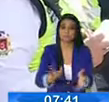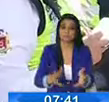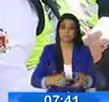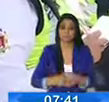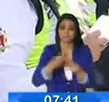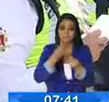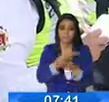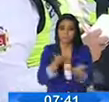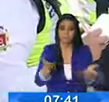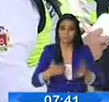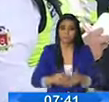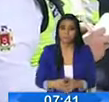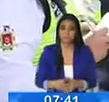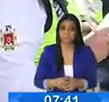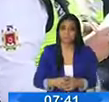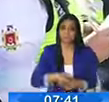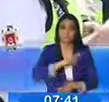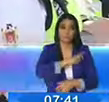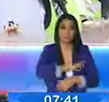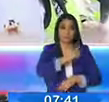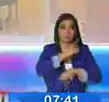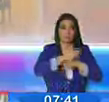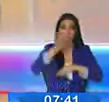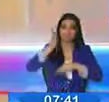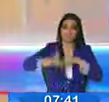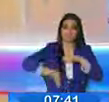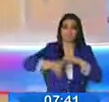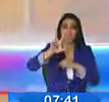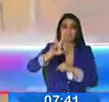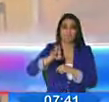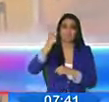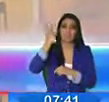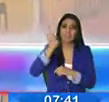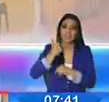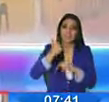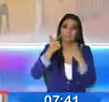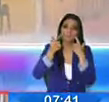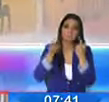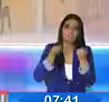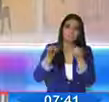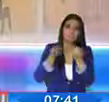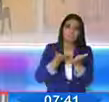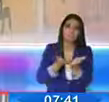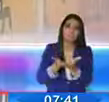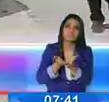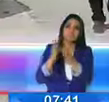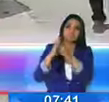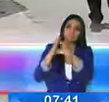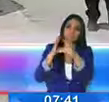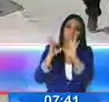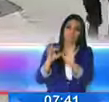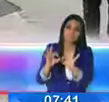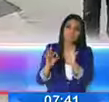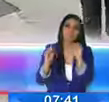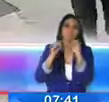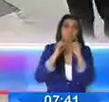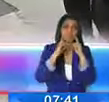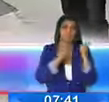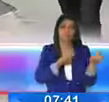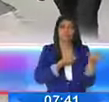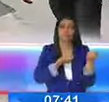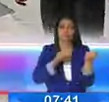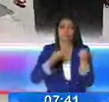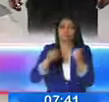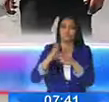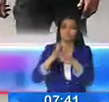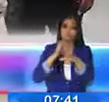el plazo de 30 días para mejorar el servicio que presta el transporte público obligó a intensificar los operativos de control a los